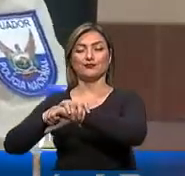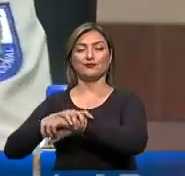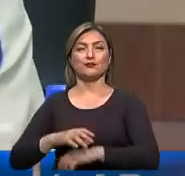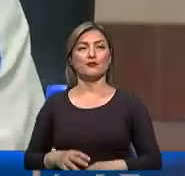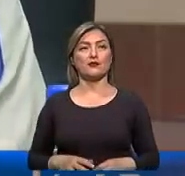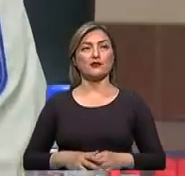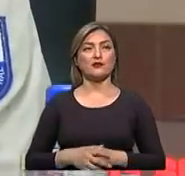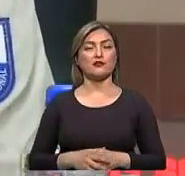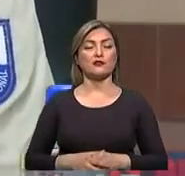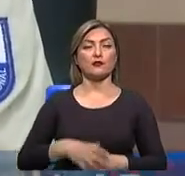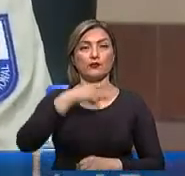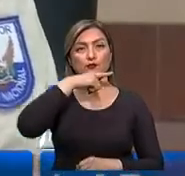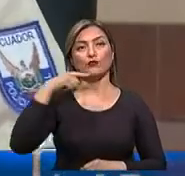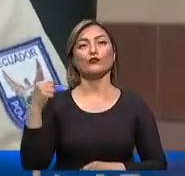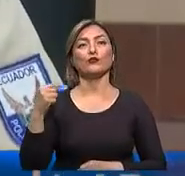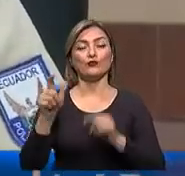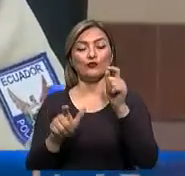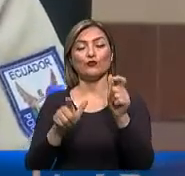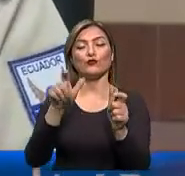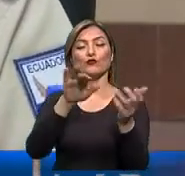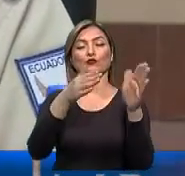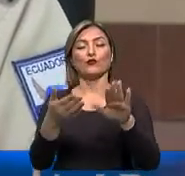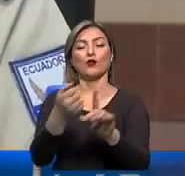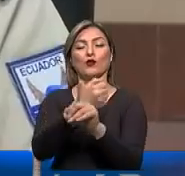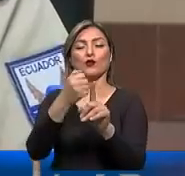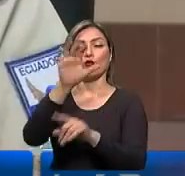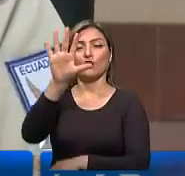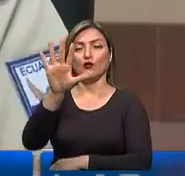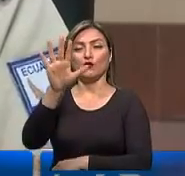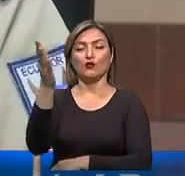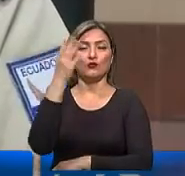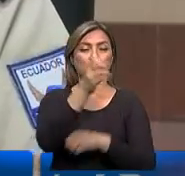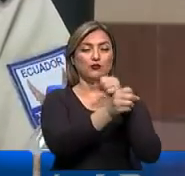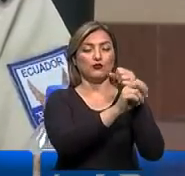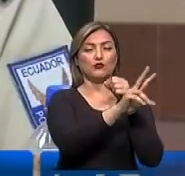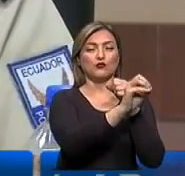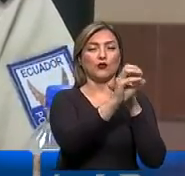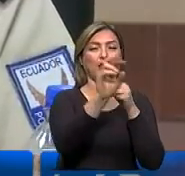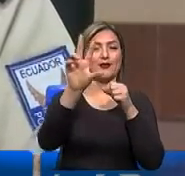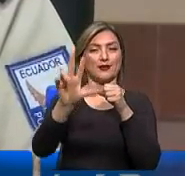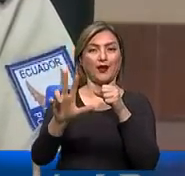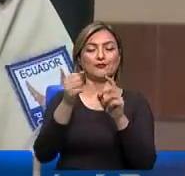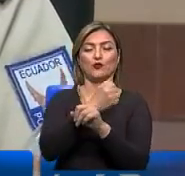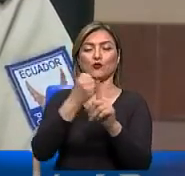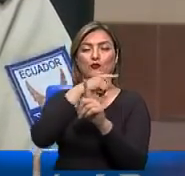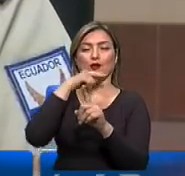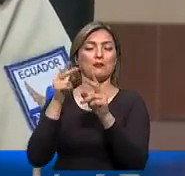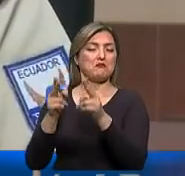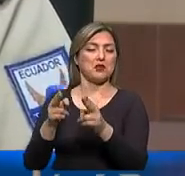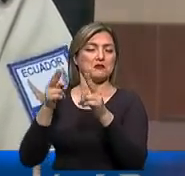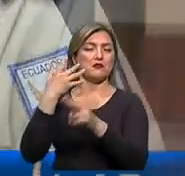En este feriado se han suscitado 5 muertes violentas. El año anterior se había producido 3 muertes violentas en este